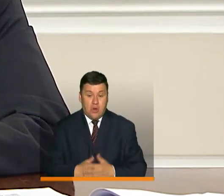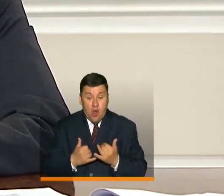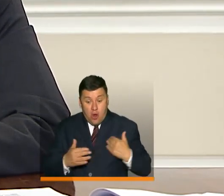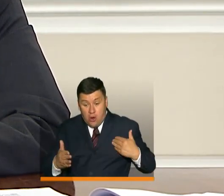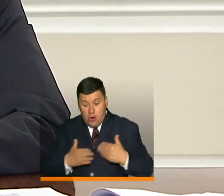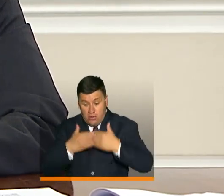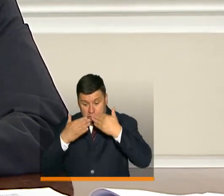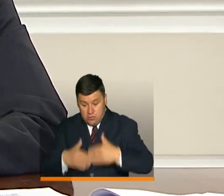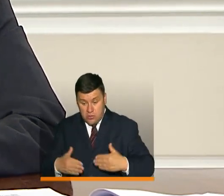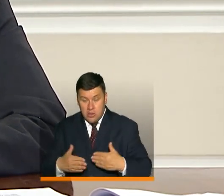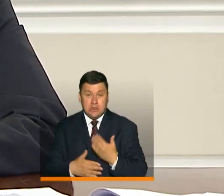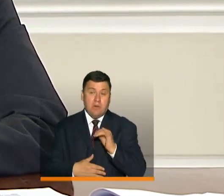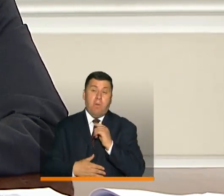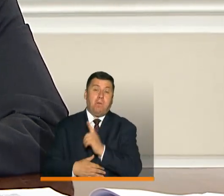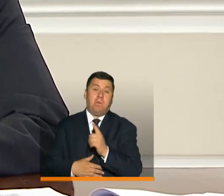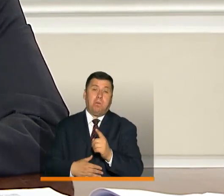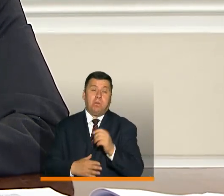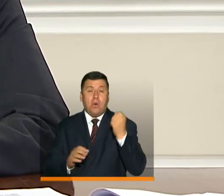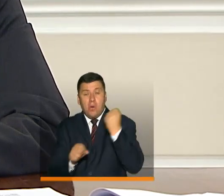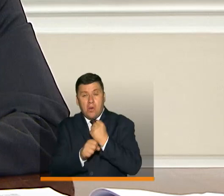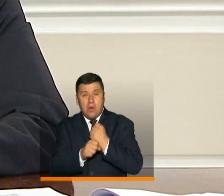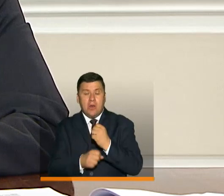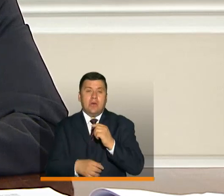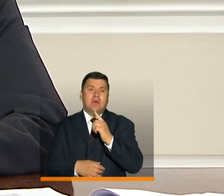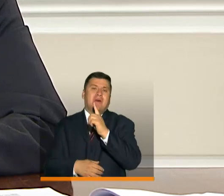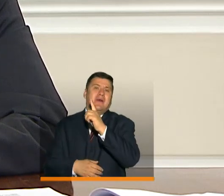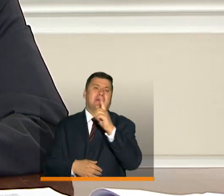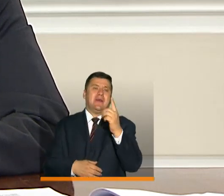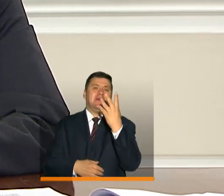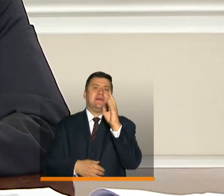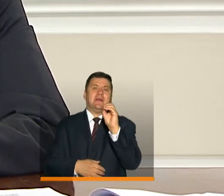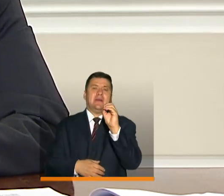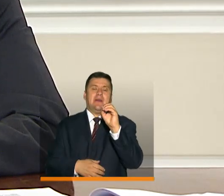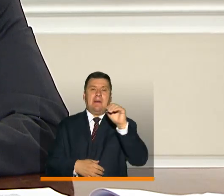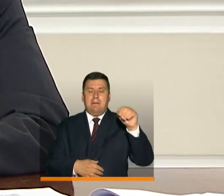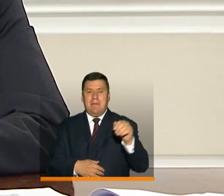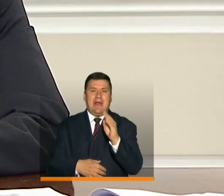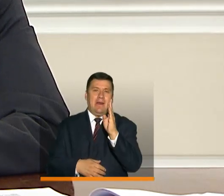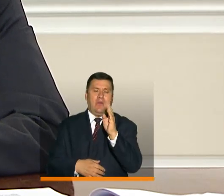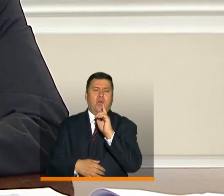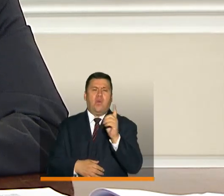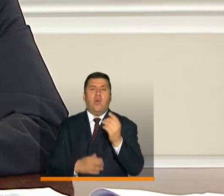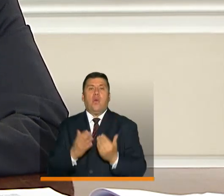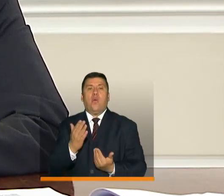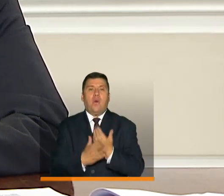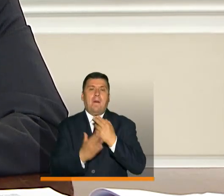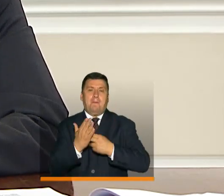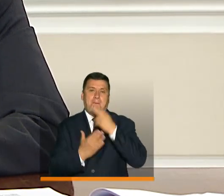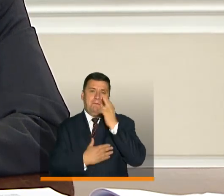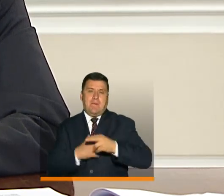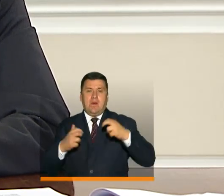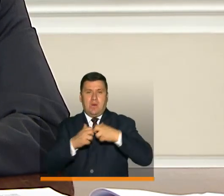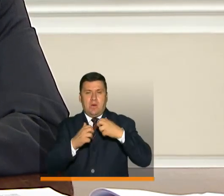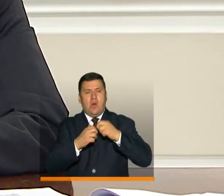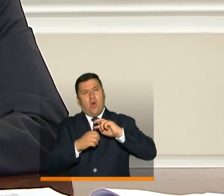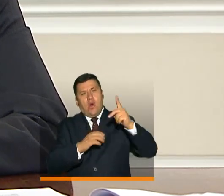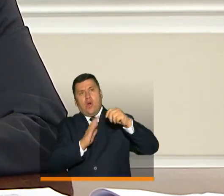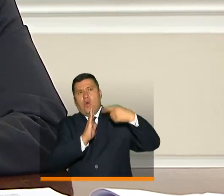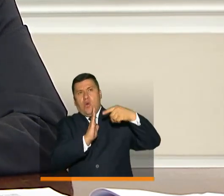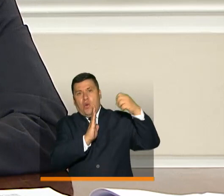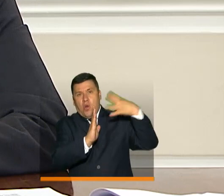hoy, ya tenemos instalados más de 140 megavatios en nuevos proyectos de energías